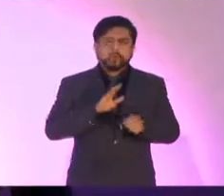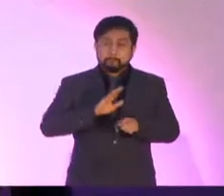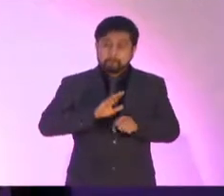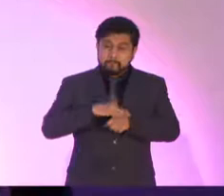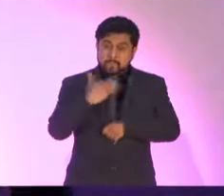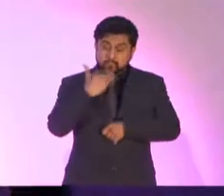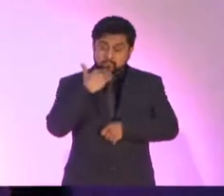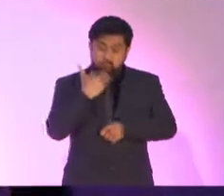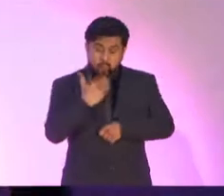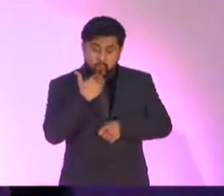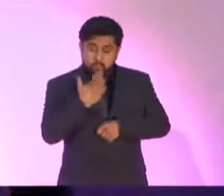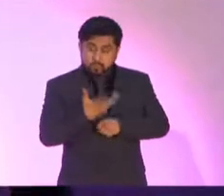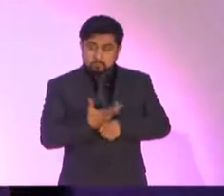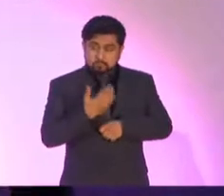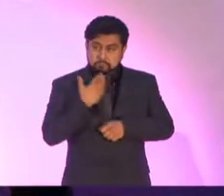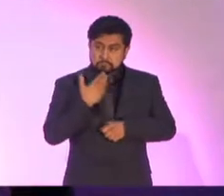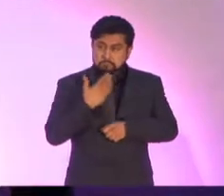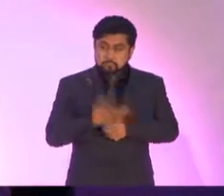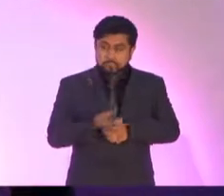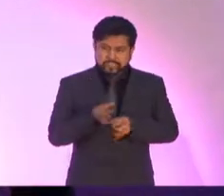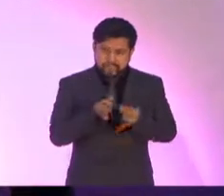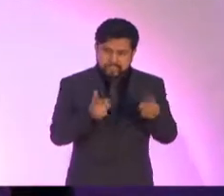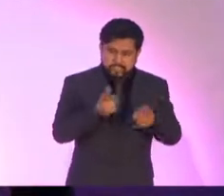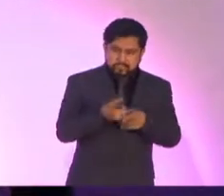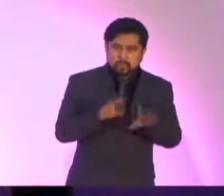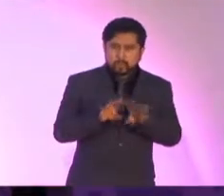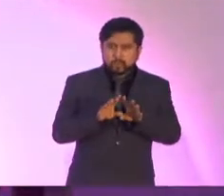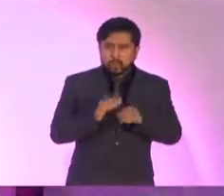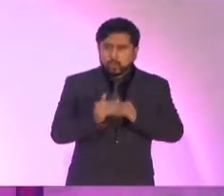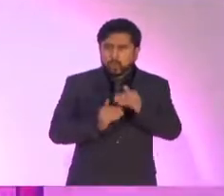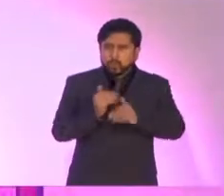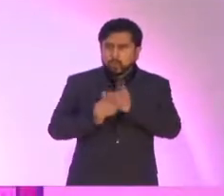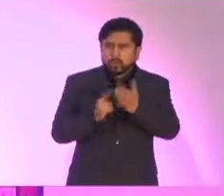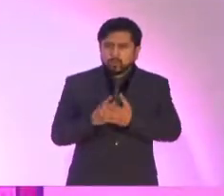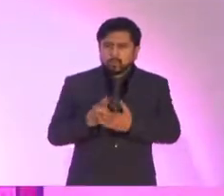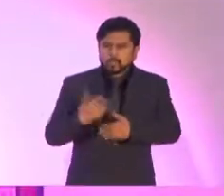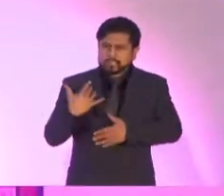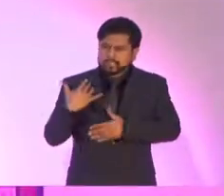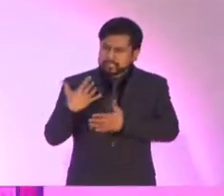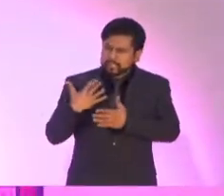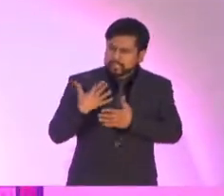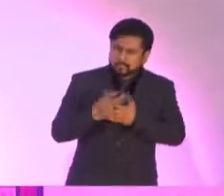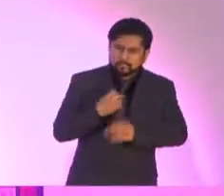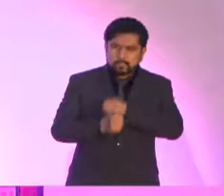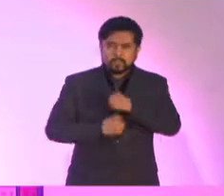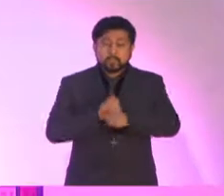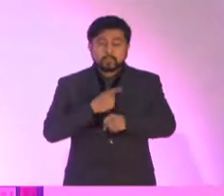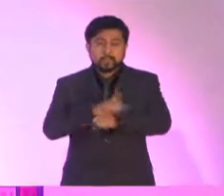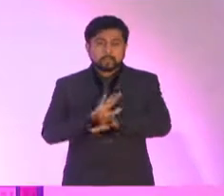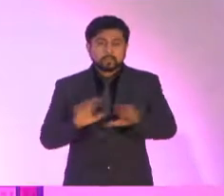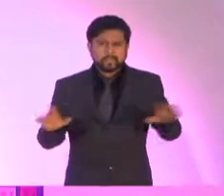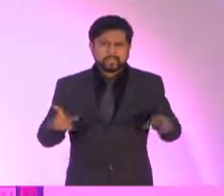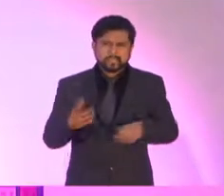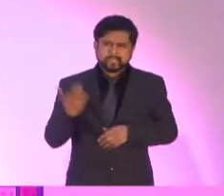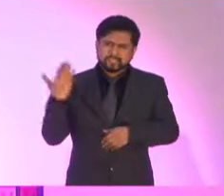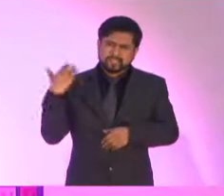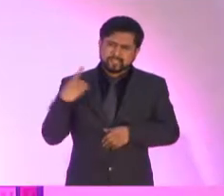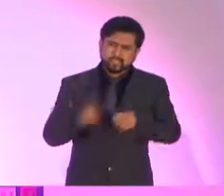más amplio que ha logrado, evidentemente, a través de todos estos años de esta reciente